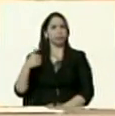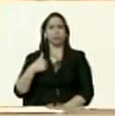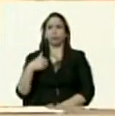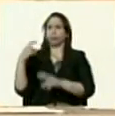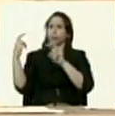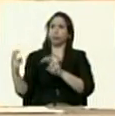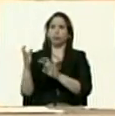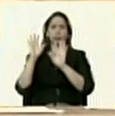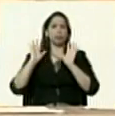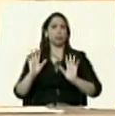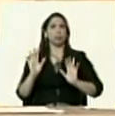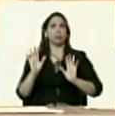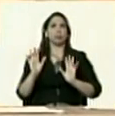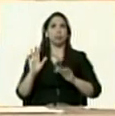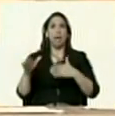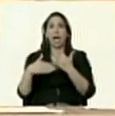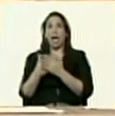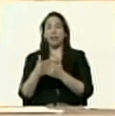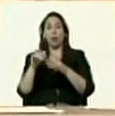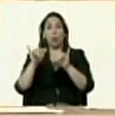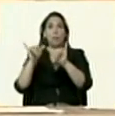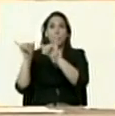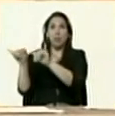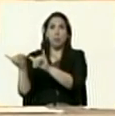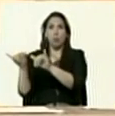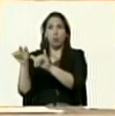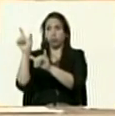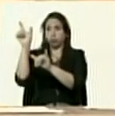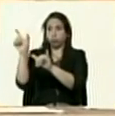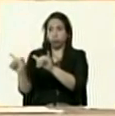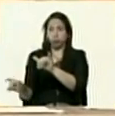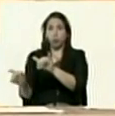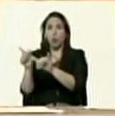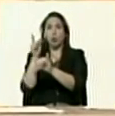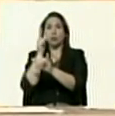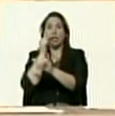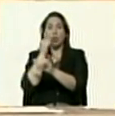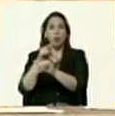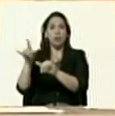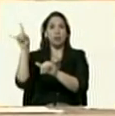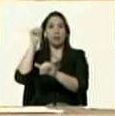con quien sea, hasta con el mismo señor Diablo,